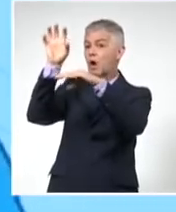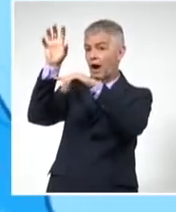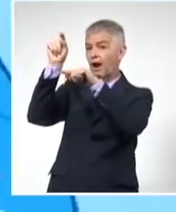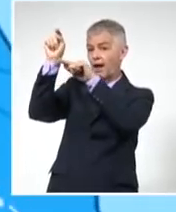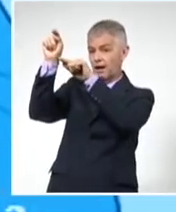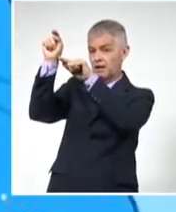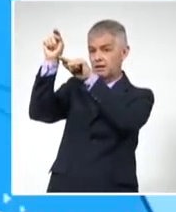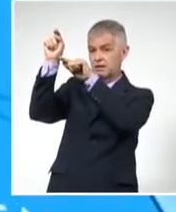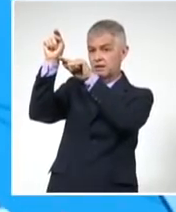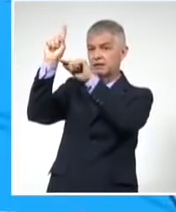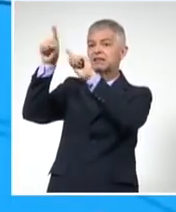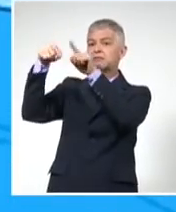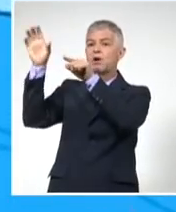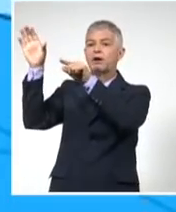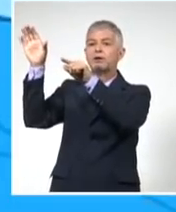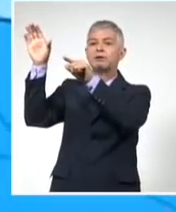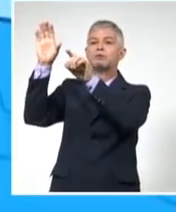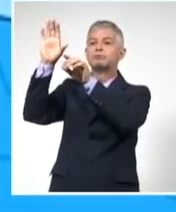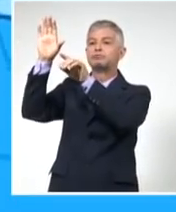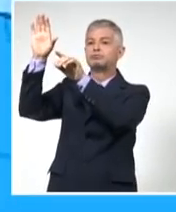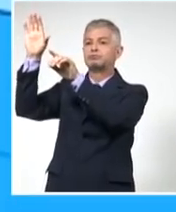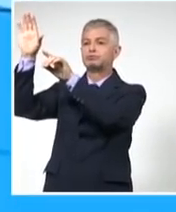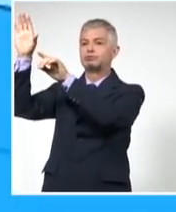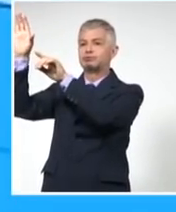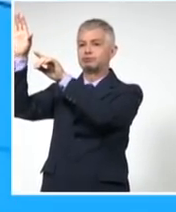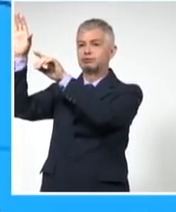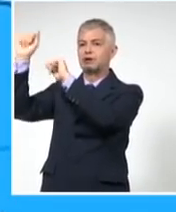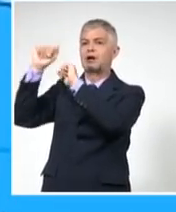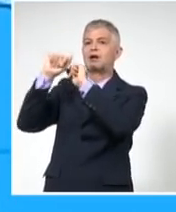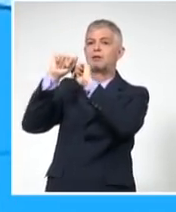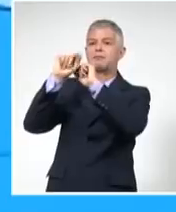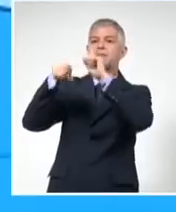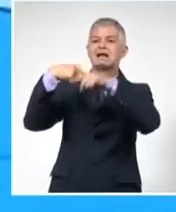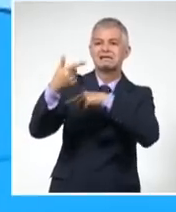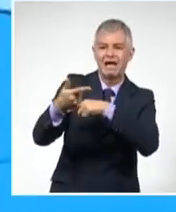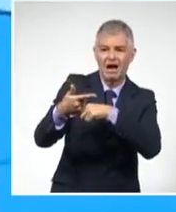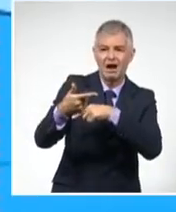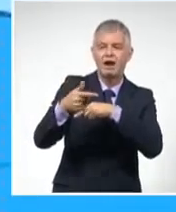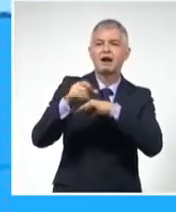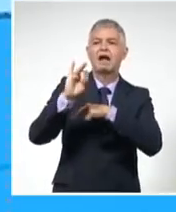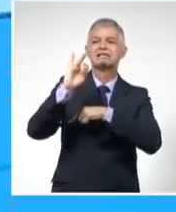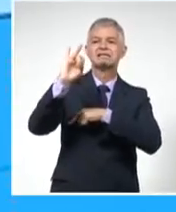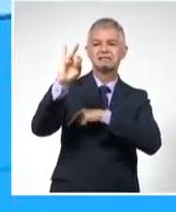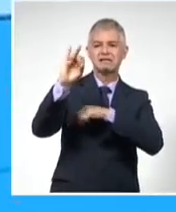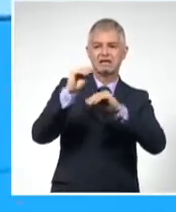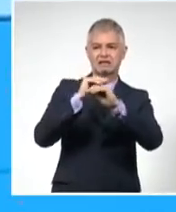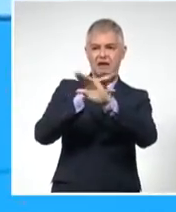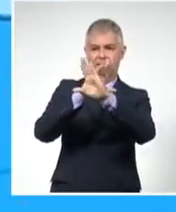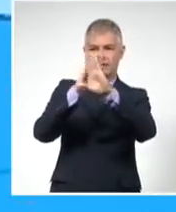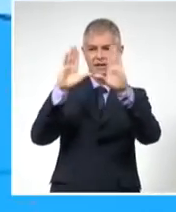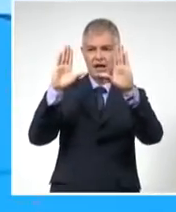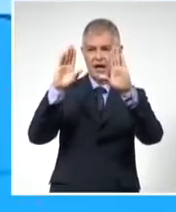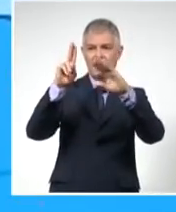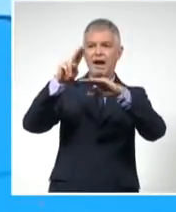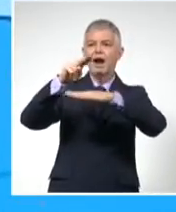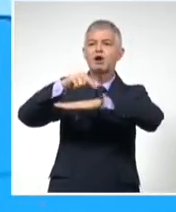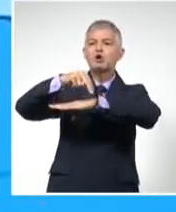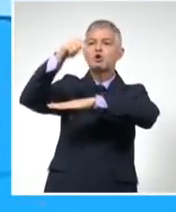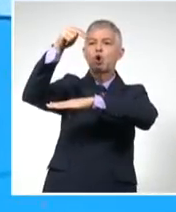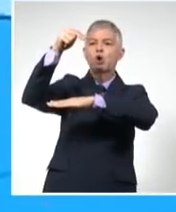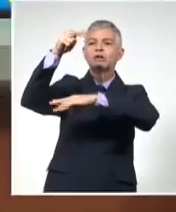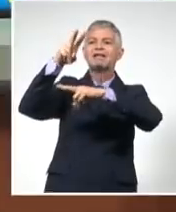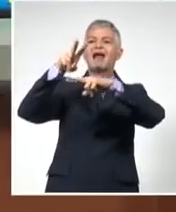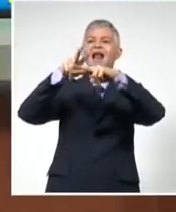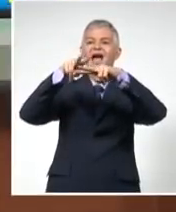y después avanzará hacia el oeste para mañana lunes a las 7 de la mañana. encontrarse al norte de La Habana, pero bien distante.